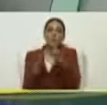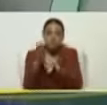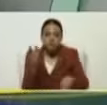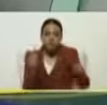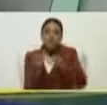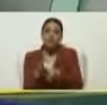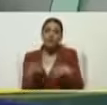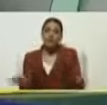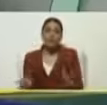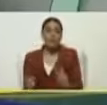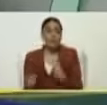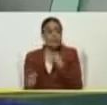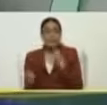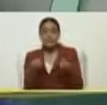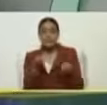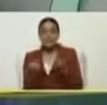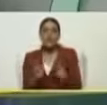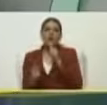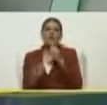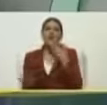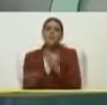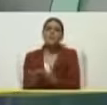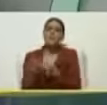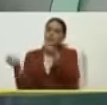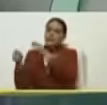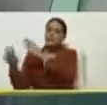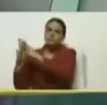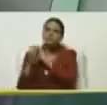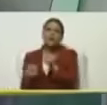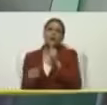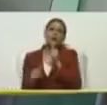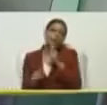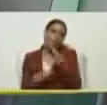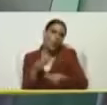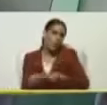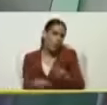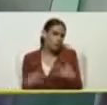¿Y quiénes pidieron las sanciones contra Venezuela?